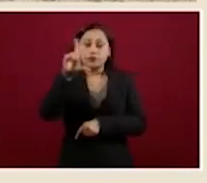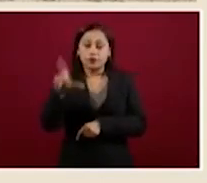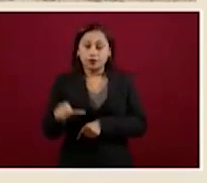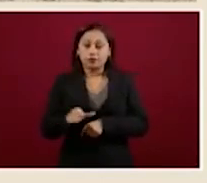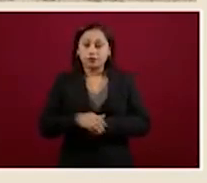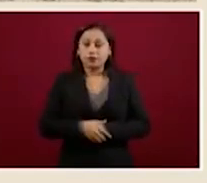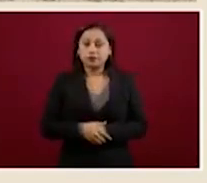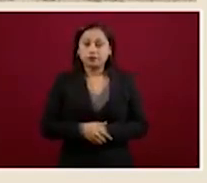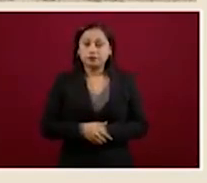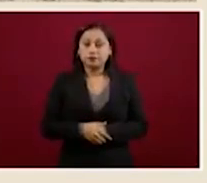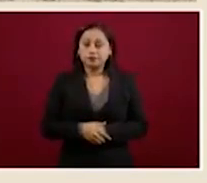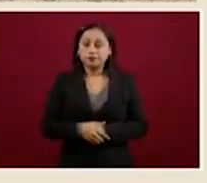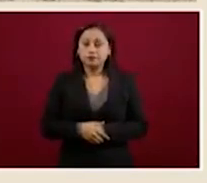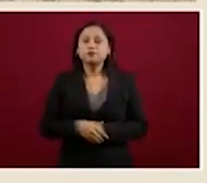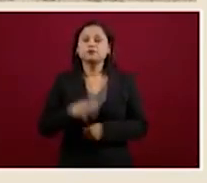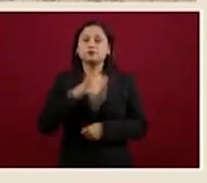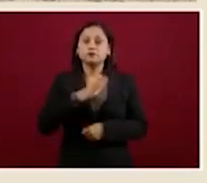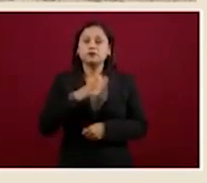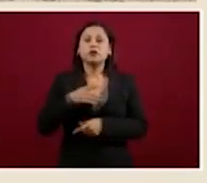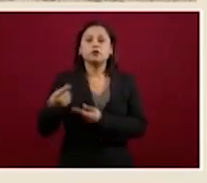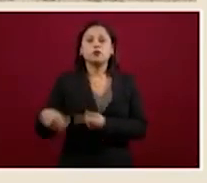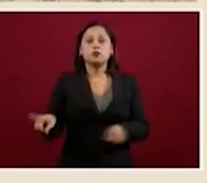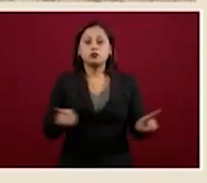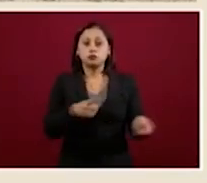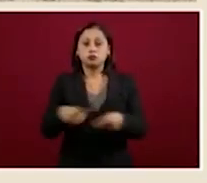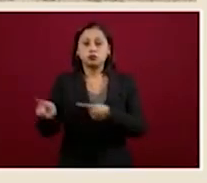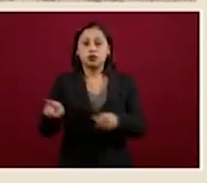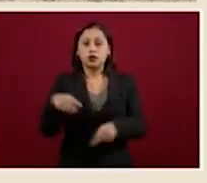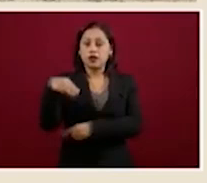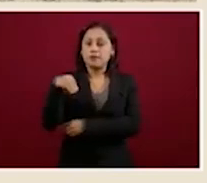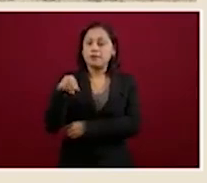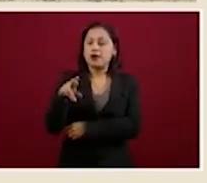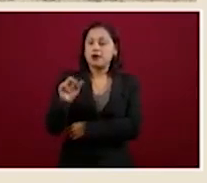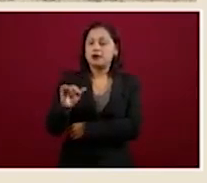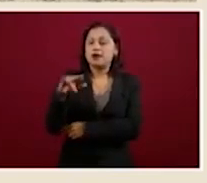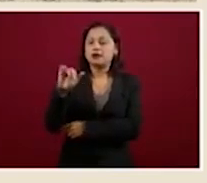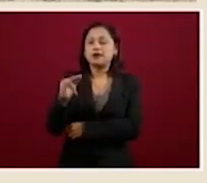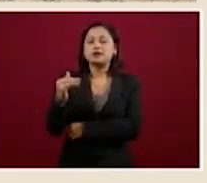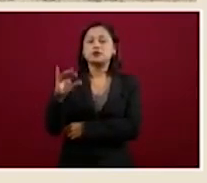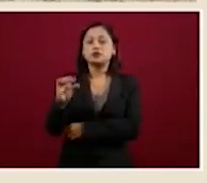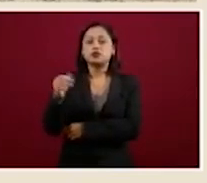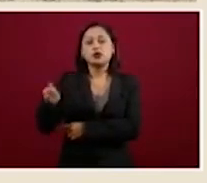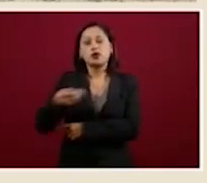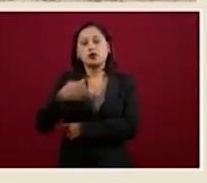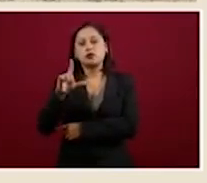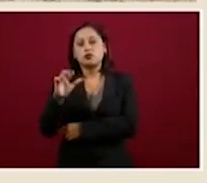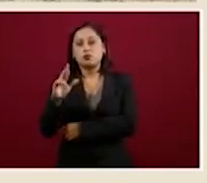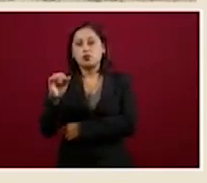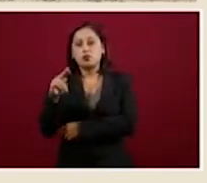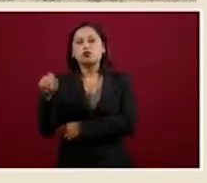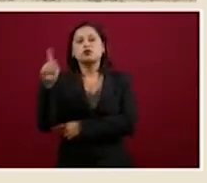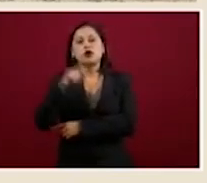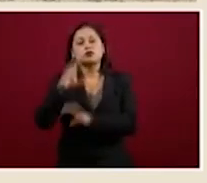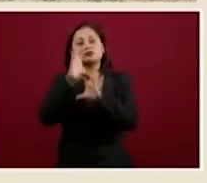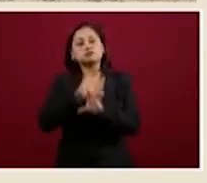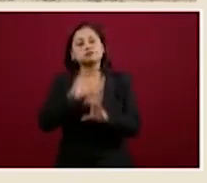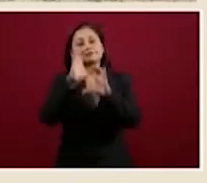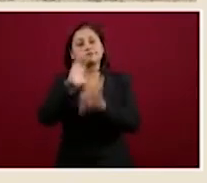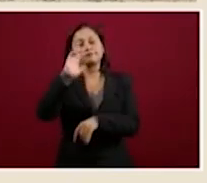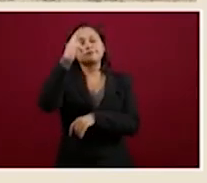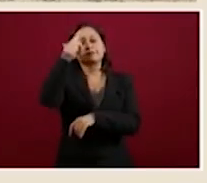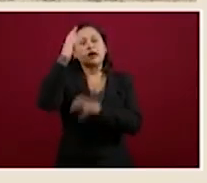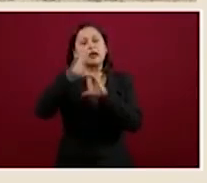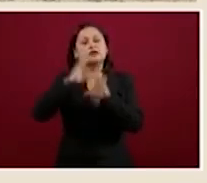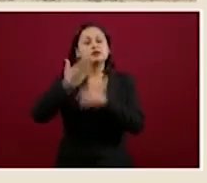habrá un programa musical con María Inés Ochoa, la Rumorosa, interpretando corridos de la Revolución, y esta parte del